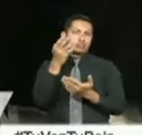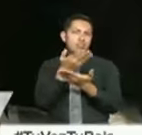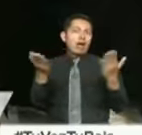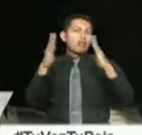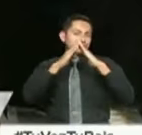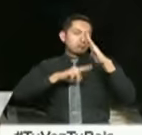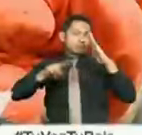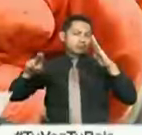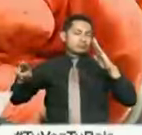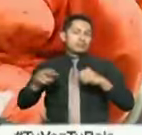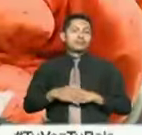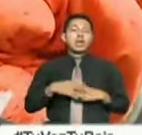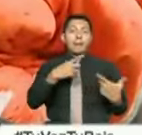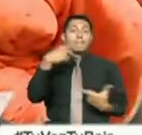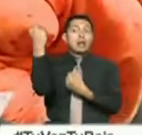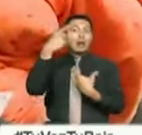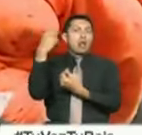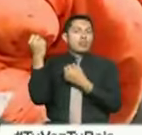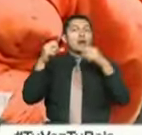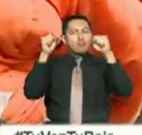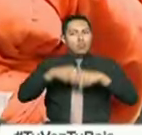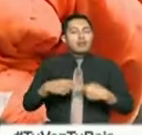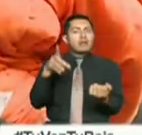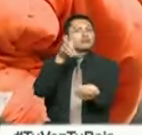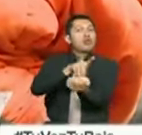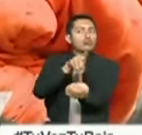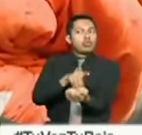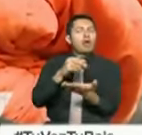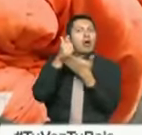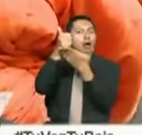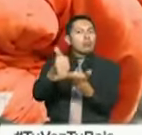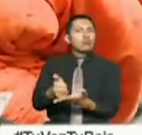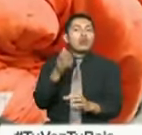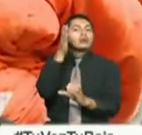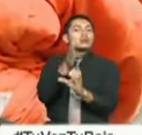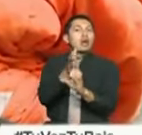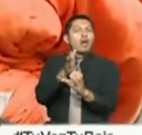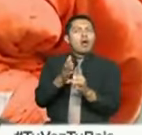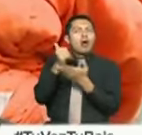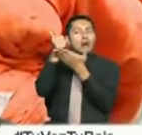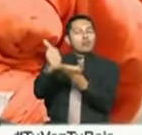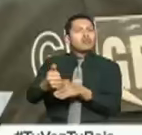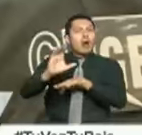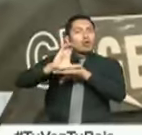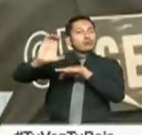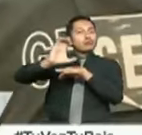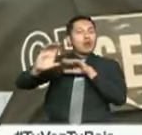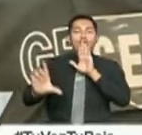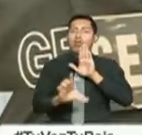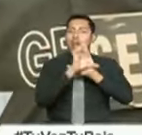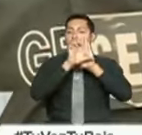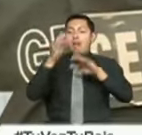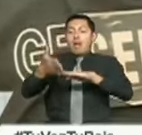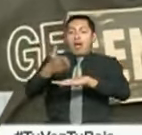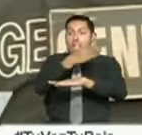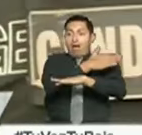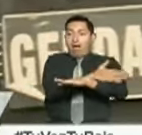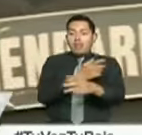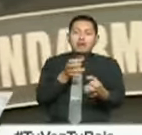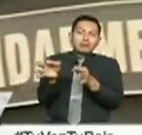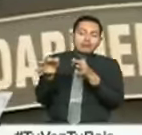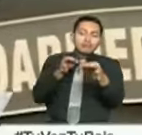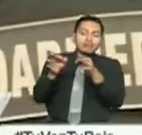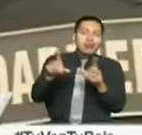paso donde los migrantes podrán beneficiarse de un control médico, recibir ayuda psicológica y consejos jurídicos antes de ser orientados hacia